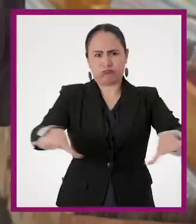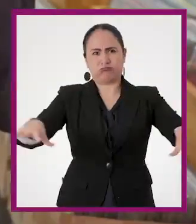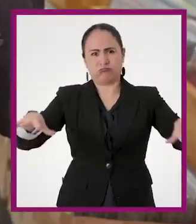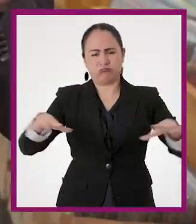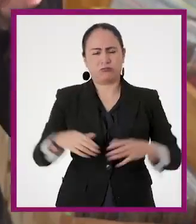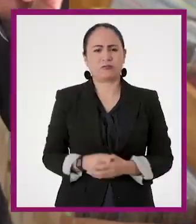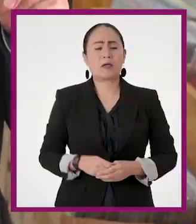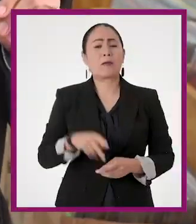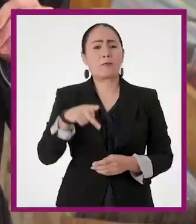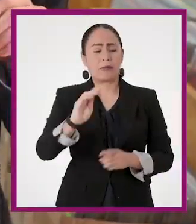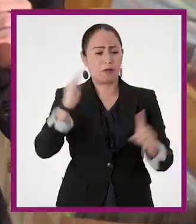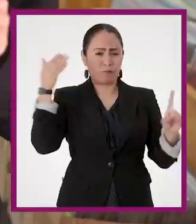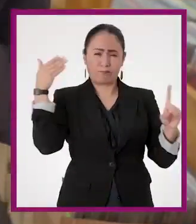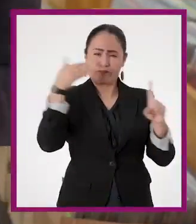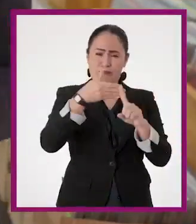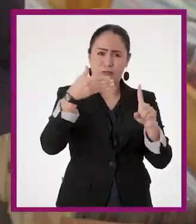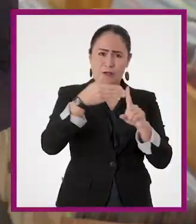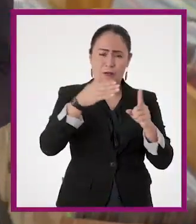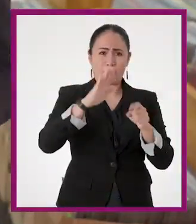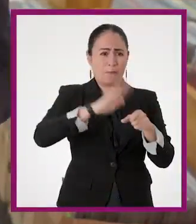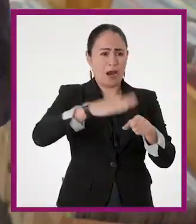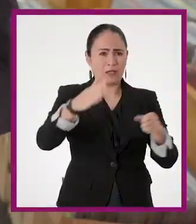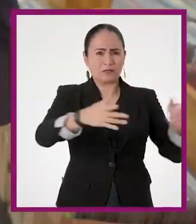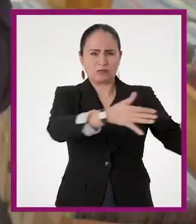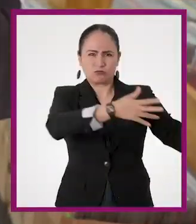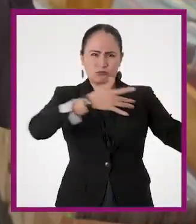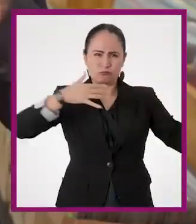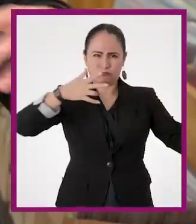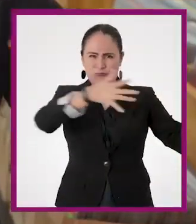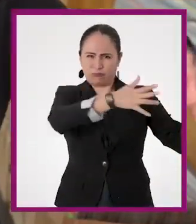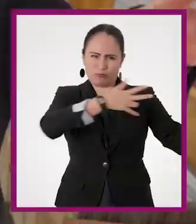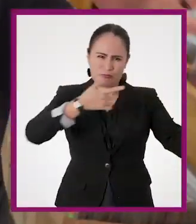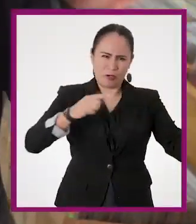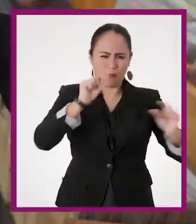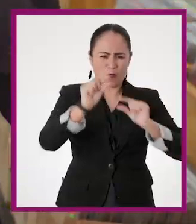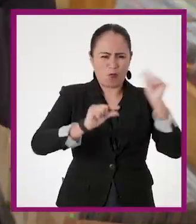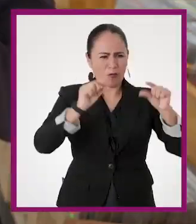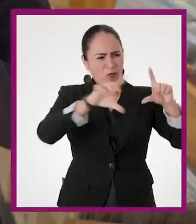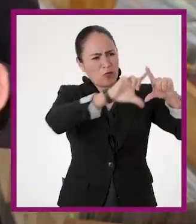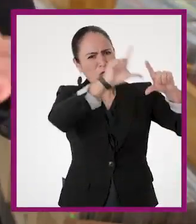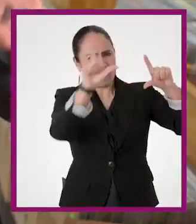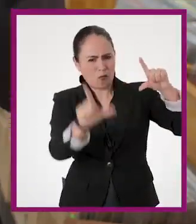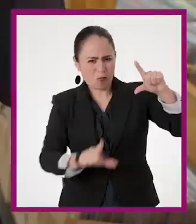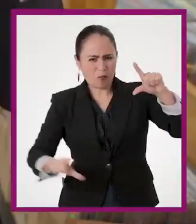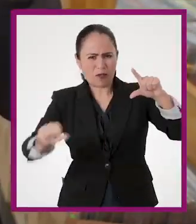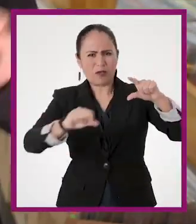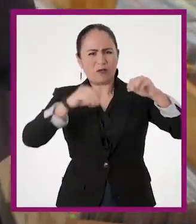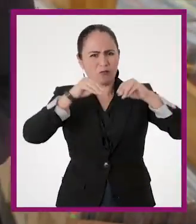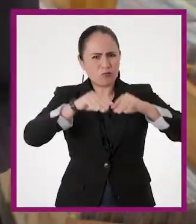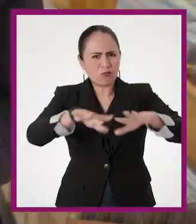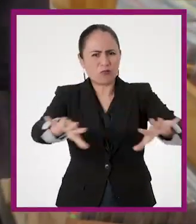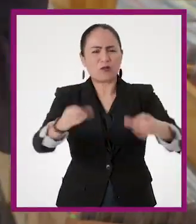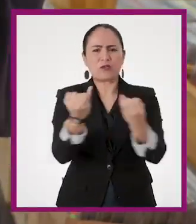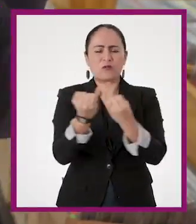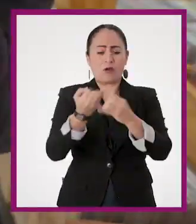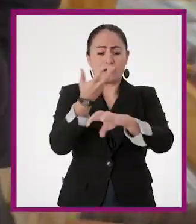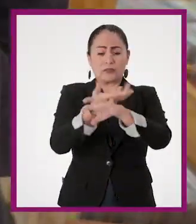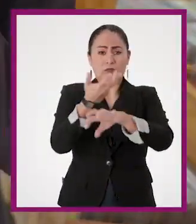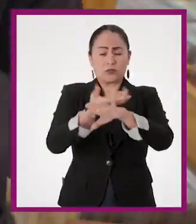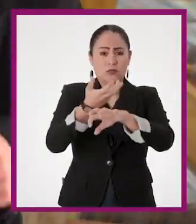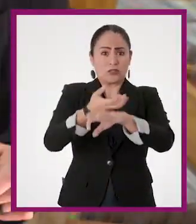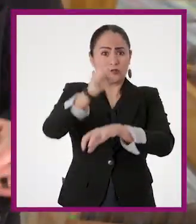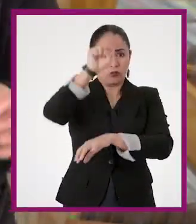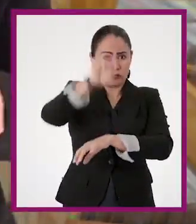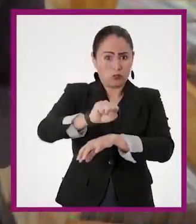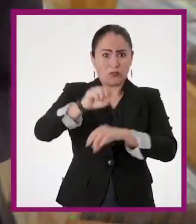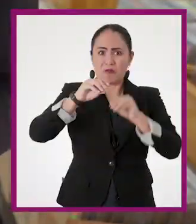Veracruz, aunque en específico uno que incluía arpa. Y esto fue difundiéndose por todo el país, en el sur de Estados Unidos. Ojo con eso,